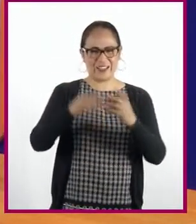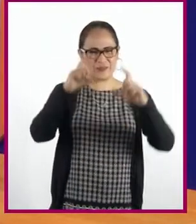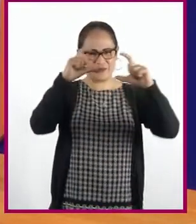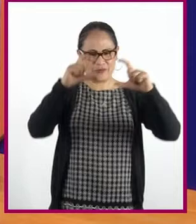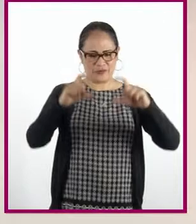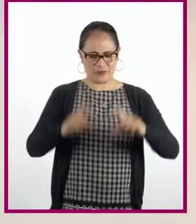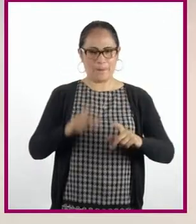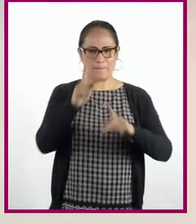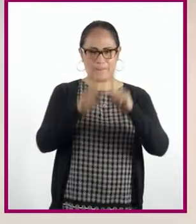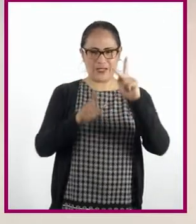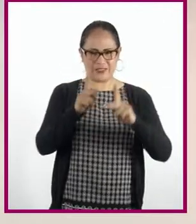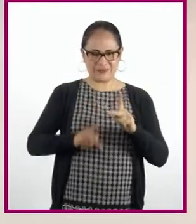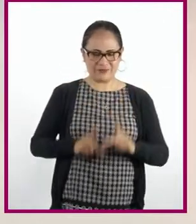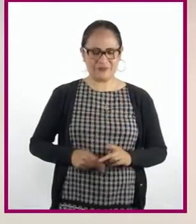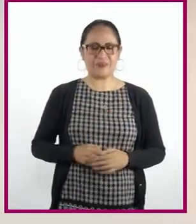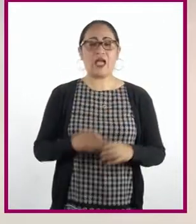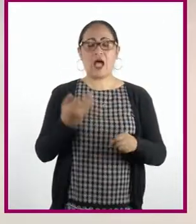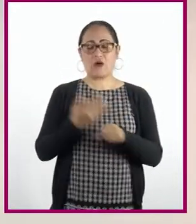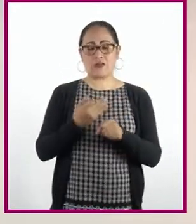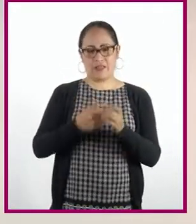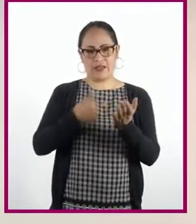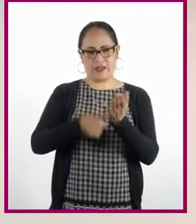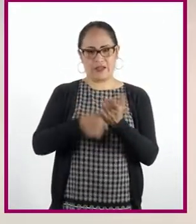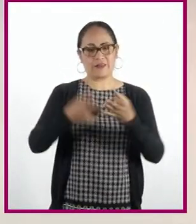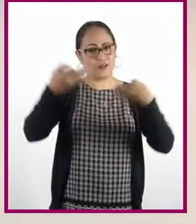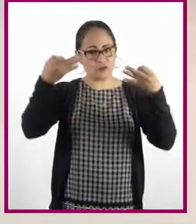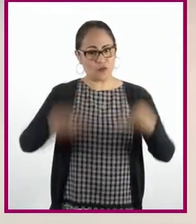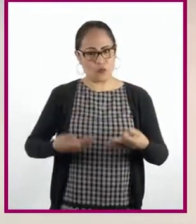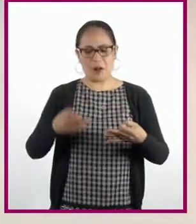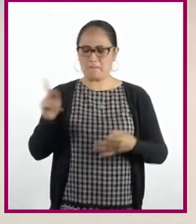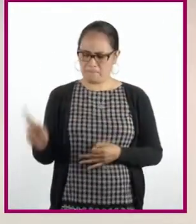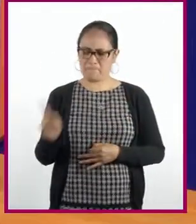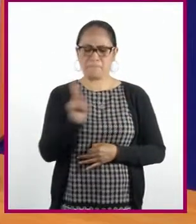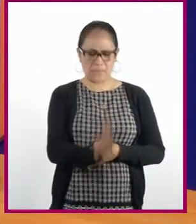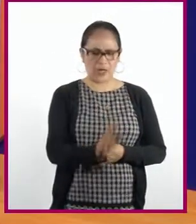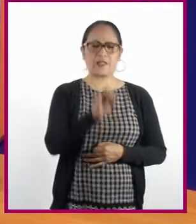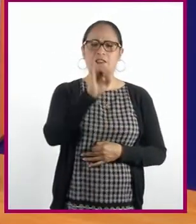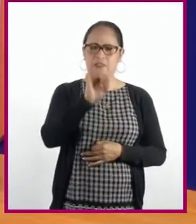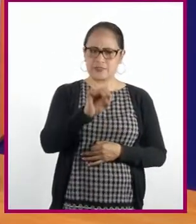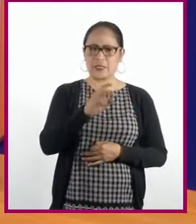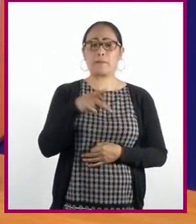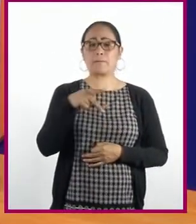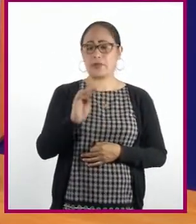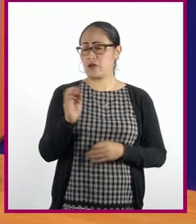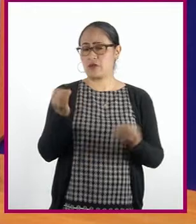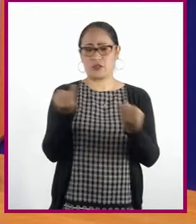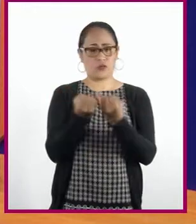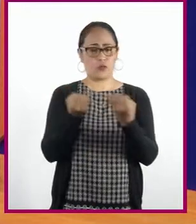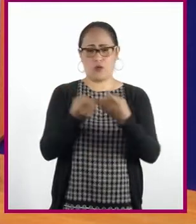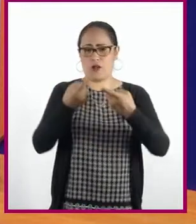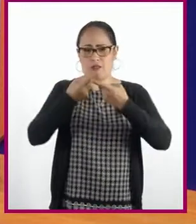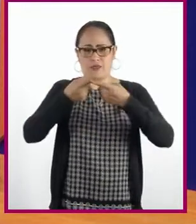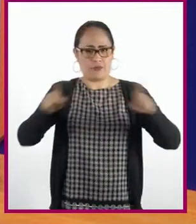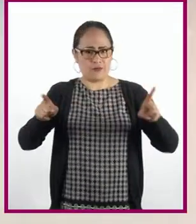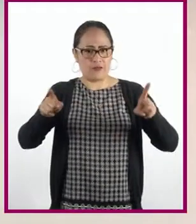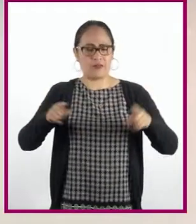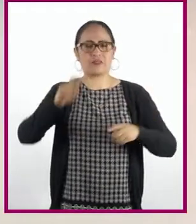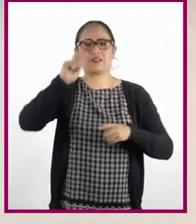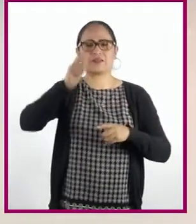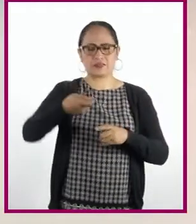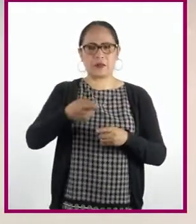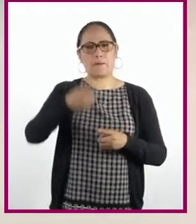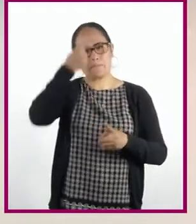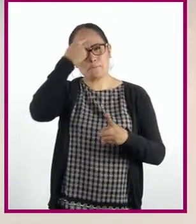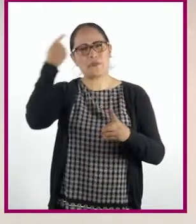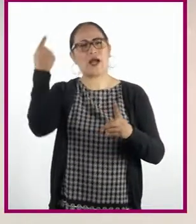déjenme decirles que las cartas formales tienen ciertas semejanzas, pero también diferencias, y esto depende de la